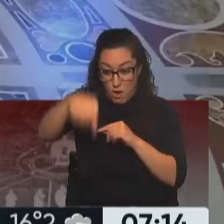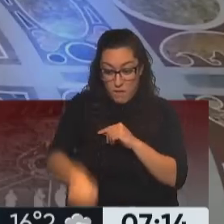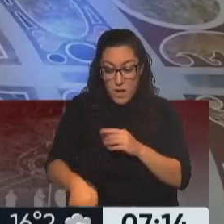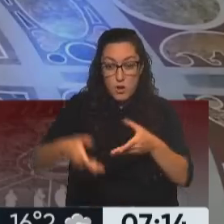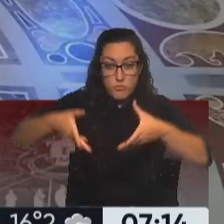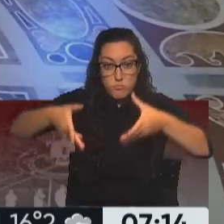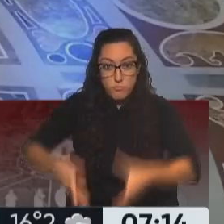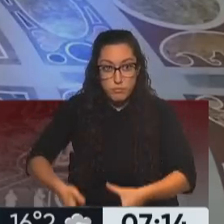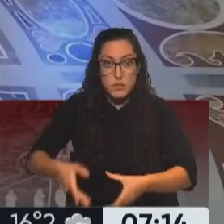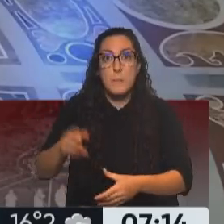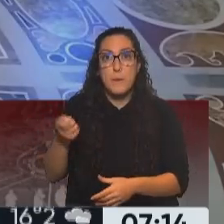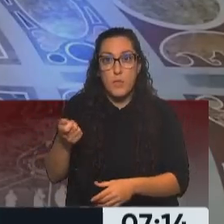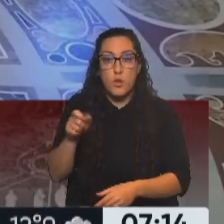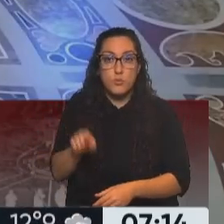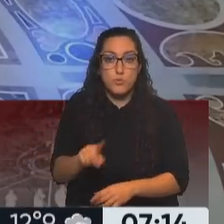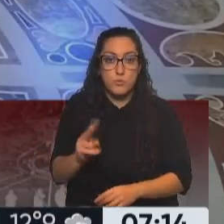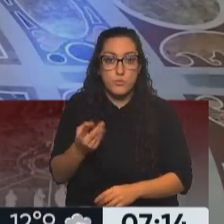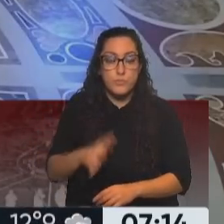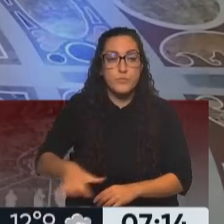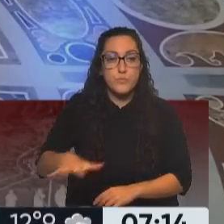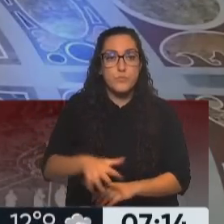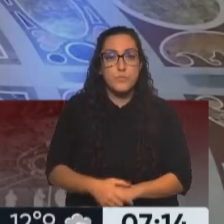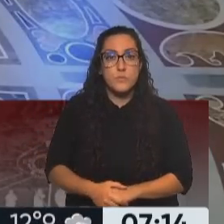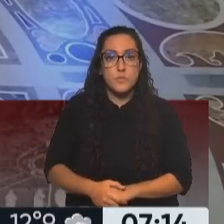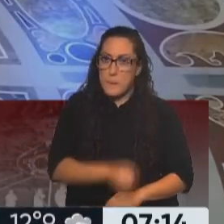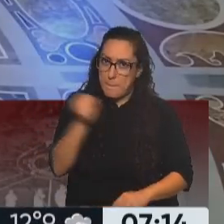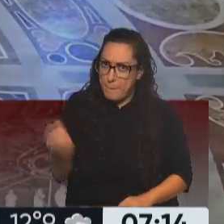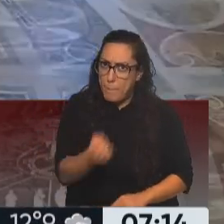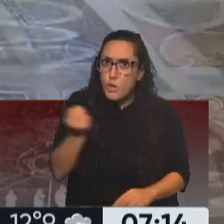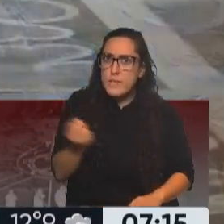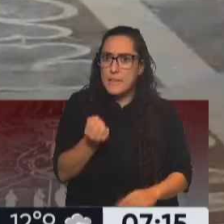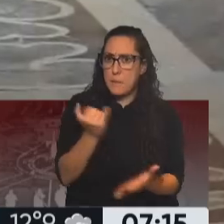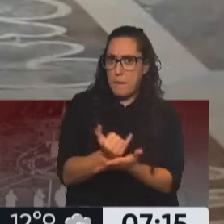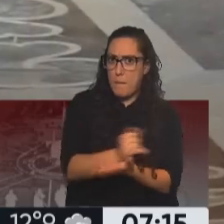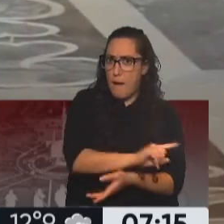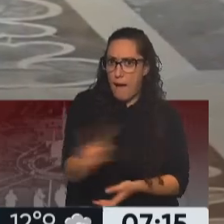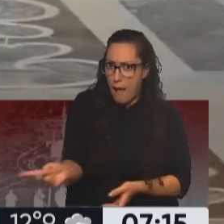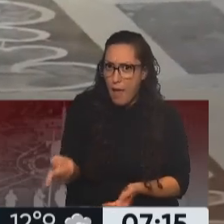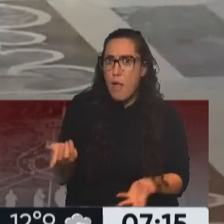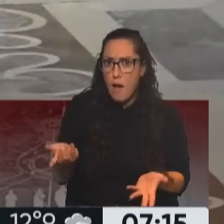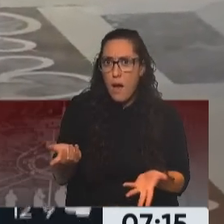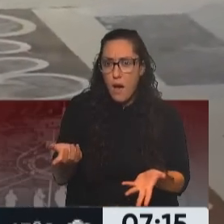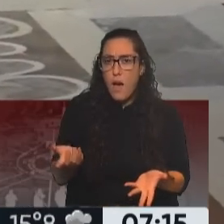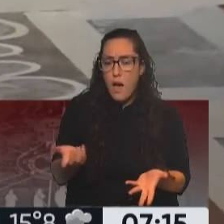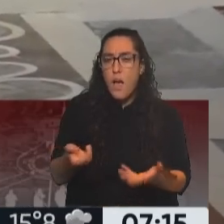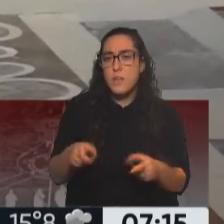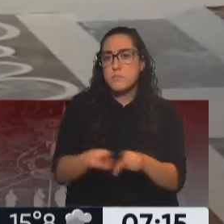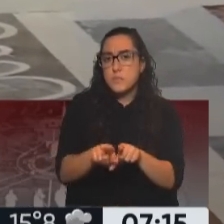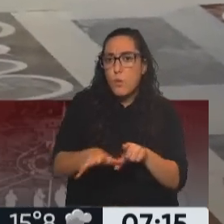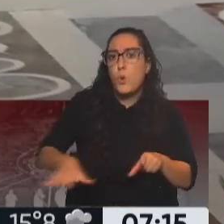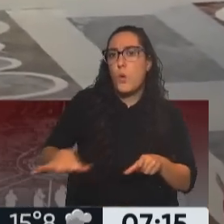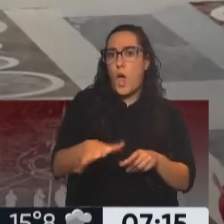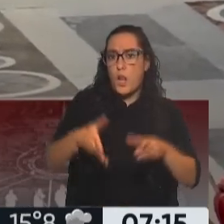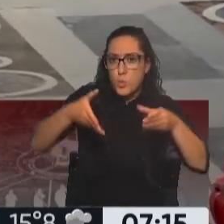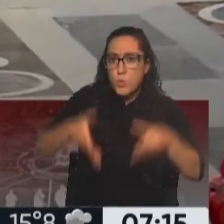considera que está la tumba de Pedro. Pero no es menor lo que está diciendo Tito. Está ahí camino a lo que es la tumba de Pedro, ahí.